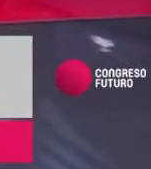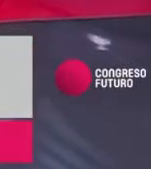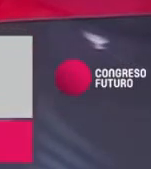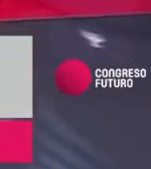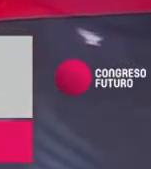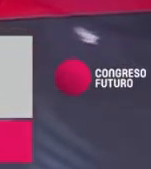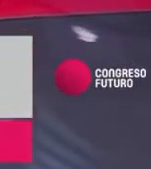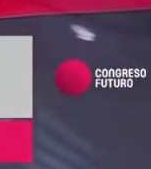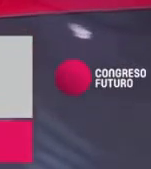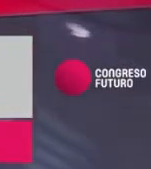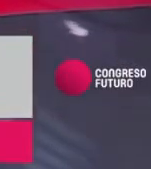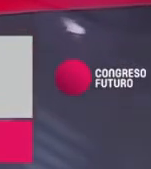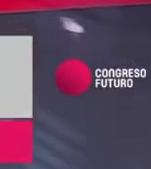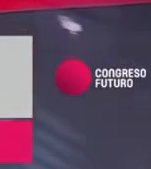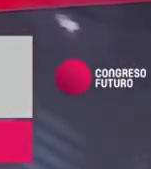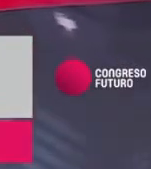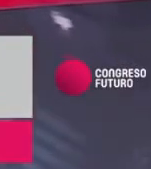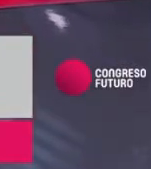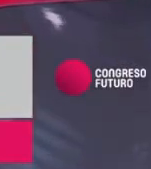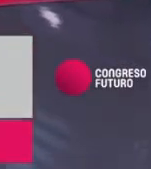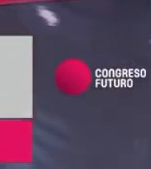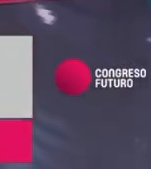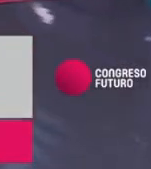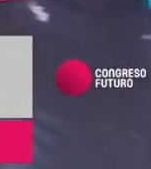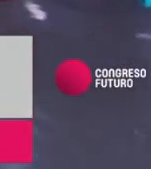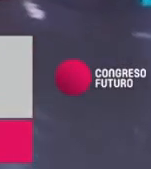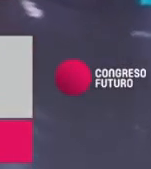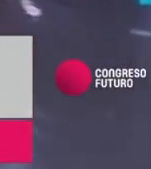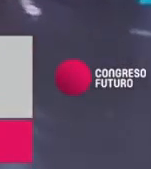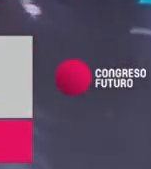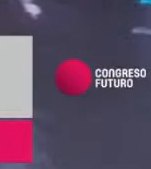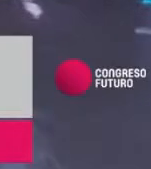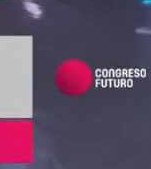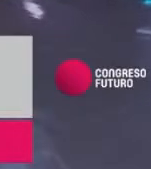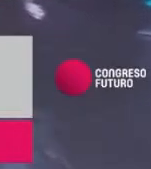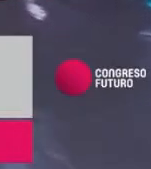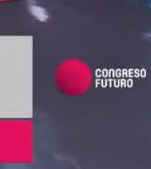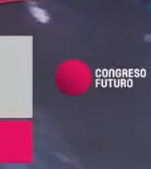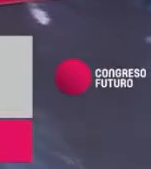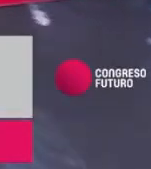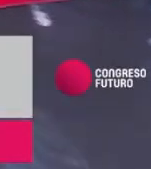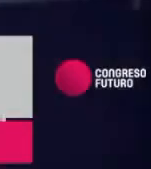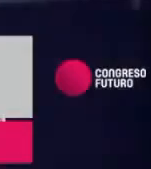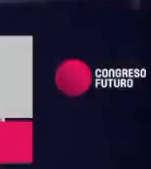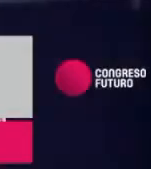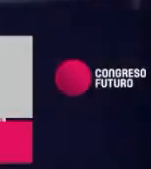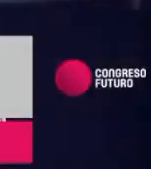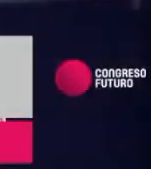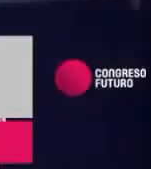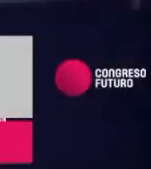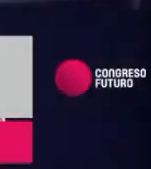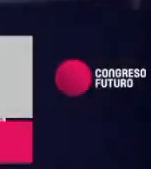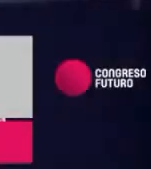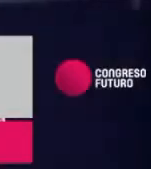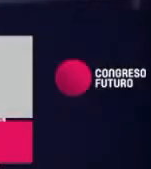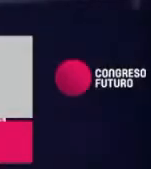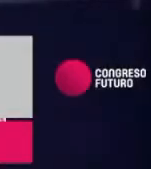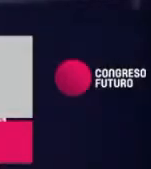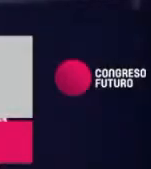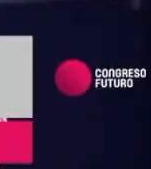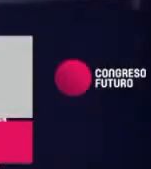sociedad. Que aunque uno no lo crea, recién en este siglo se han dado pasos muy importantes para realmente estar en igualdad de